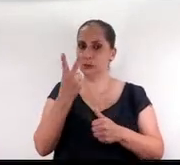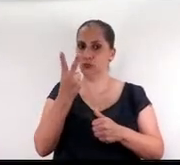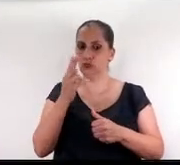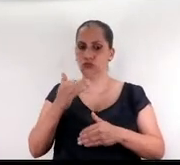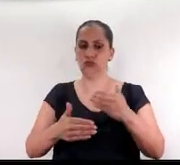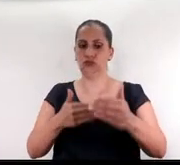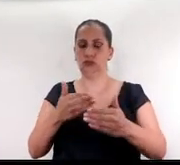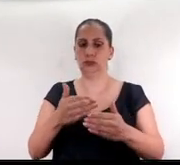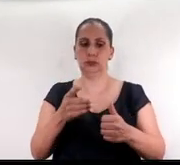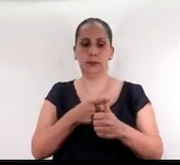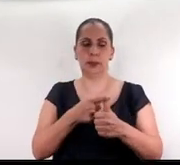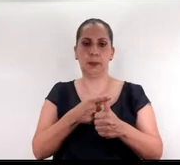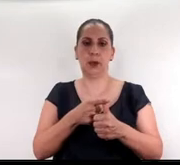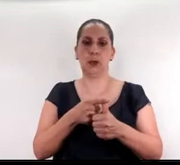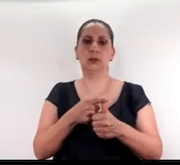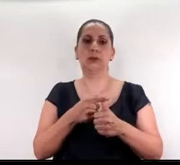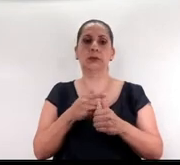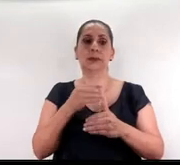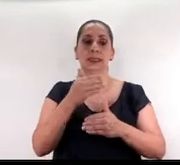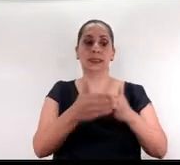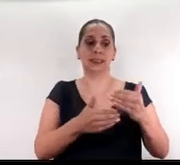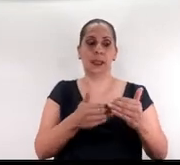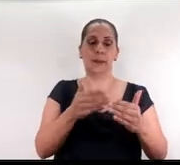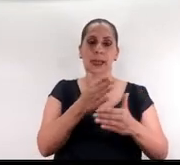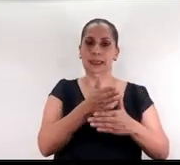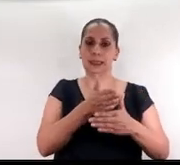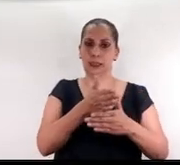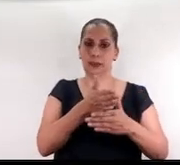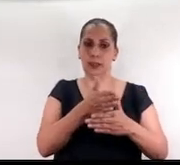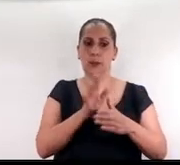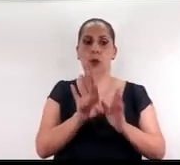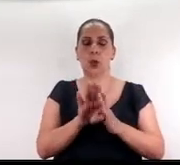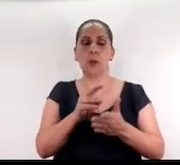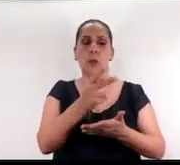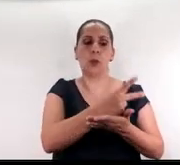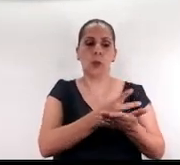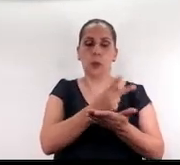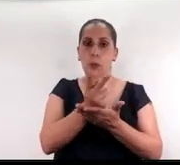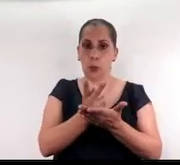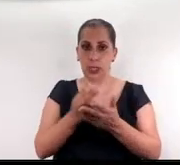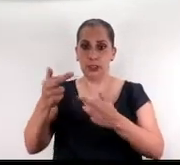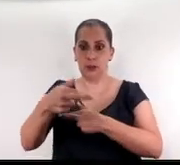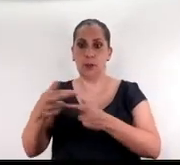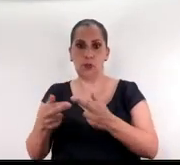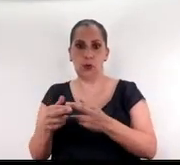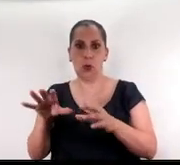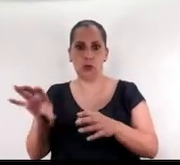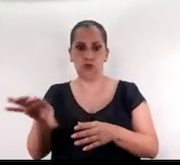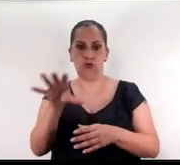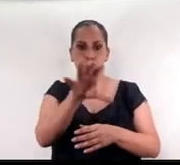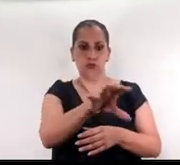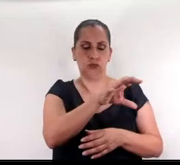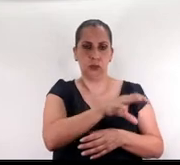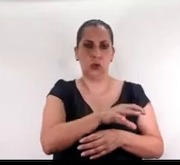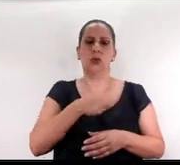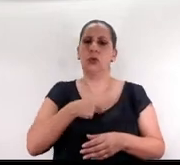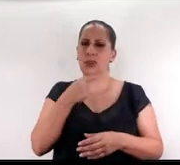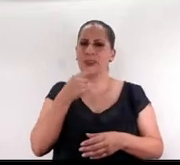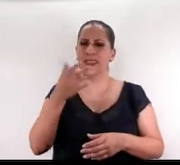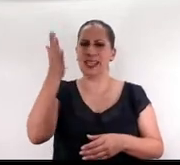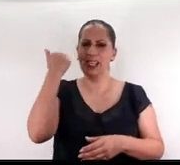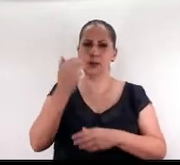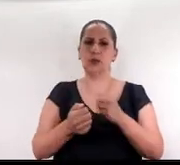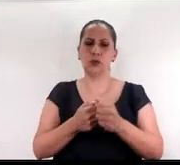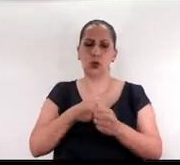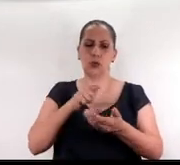es la etapa intermedia, digamos a nivel provincial y regional. Yo he señalado que desde hace muchos años, desde un libro que se